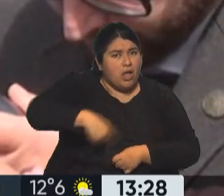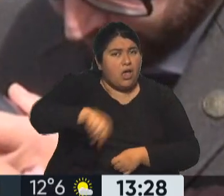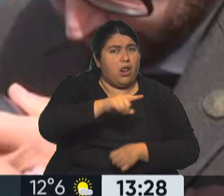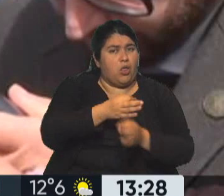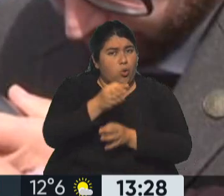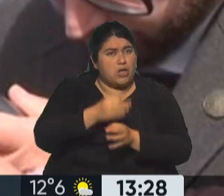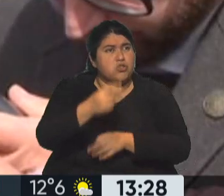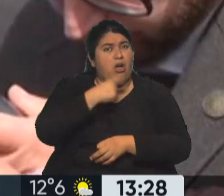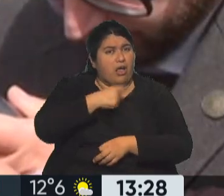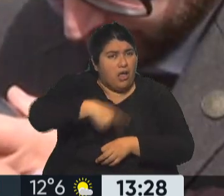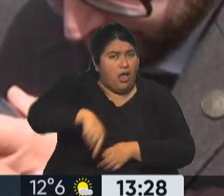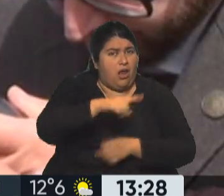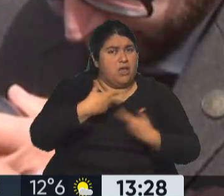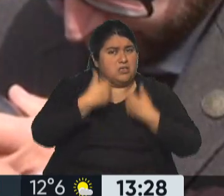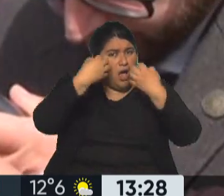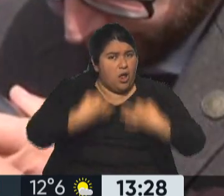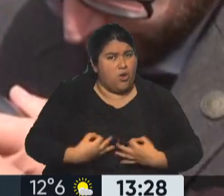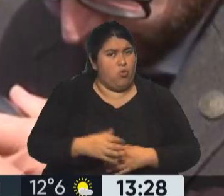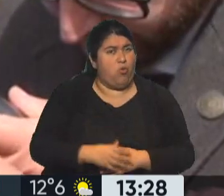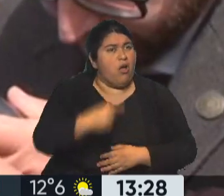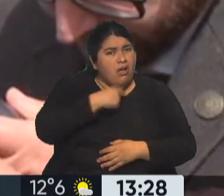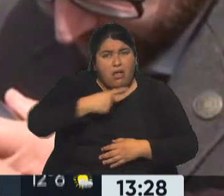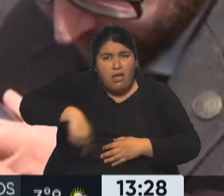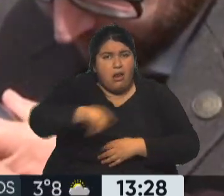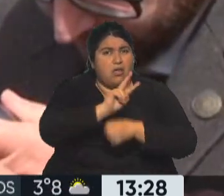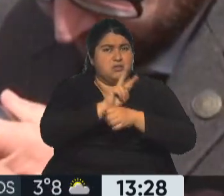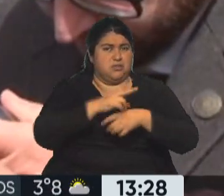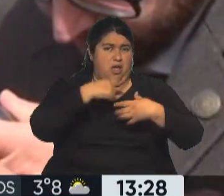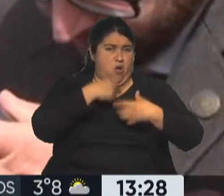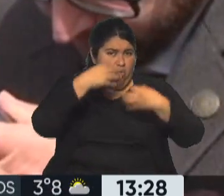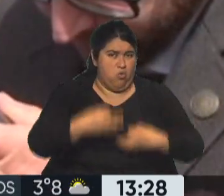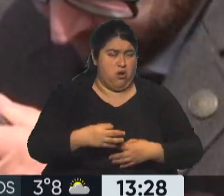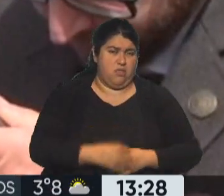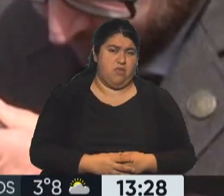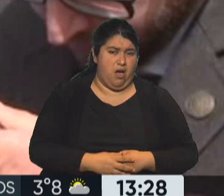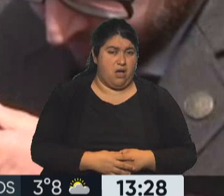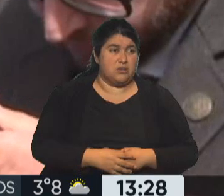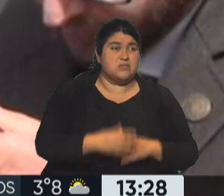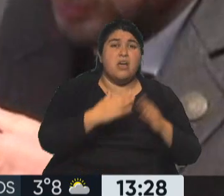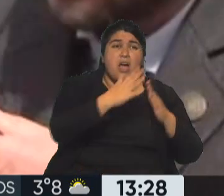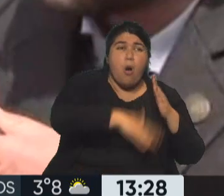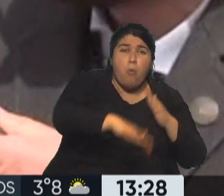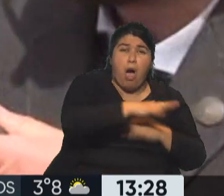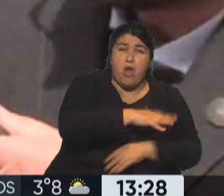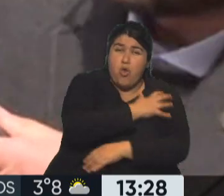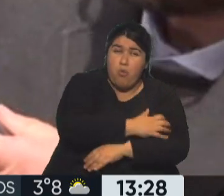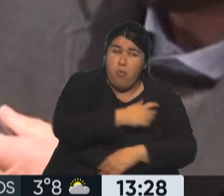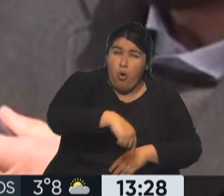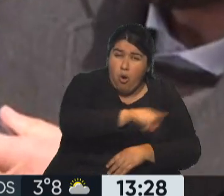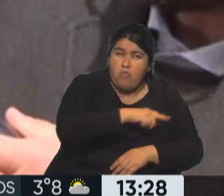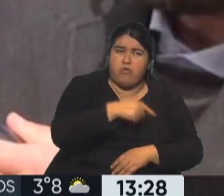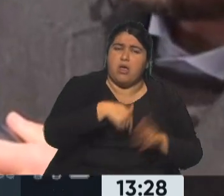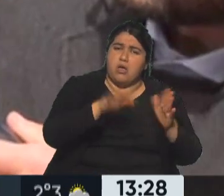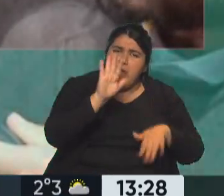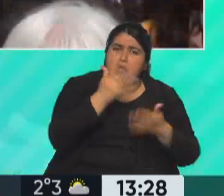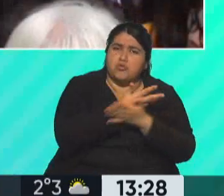quiere la salud, que quiere la seguridad, porque los barrios populares es donde se sufre más la inseguridad. Bueno,